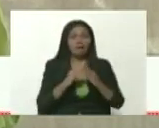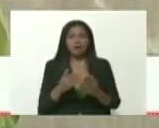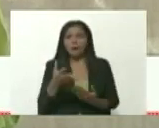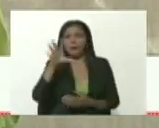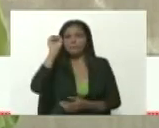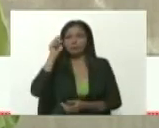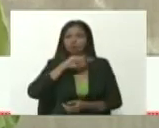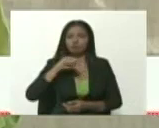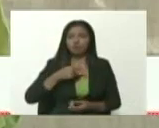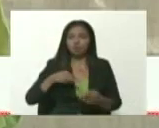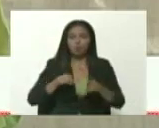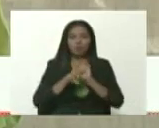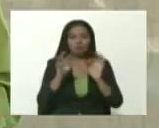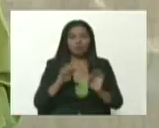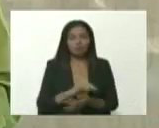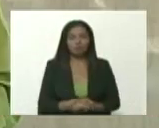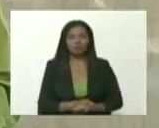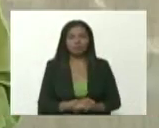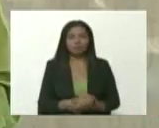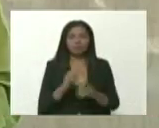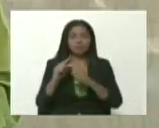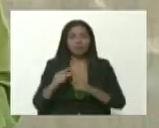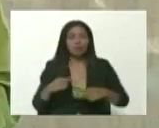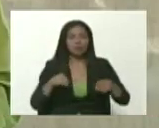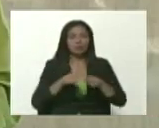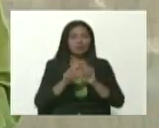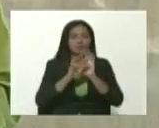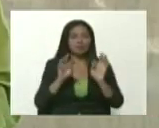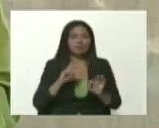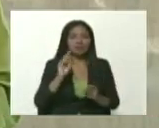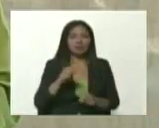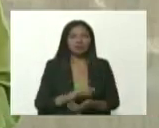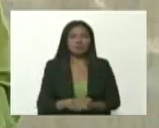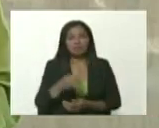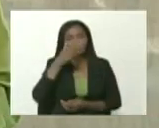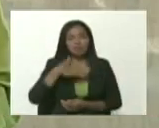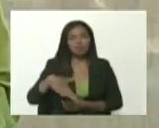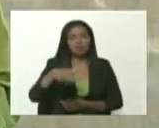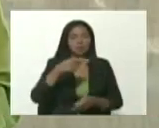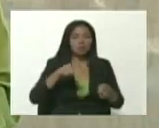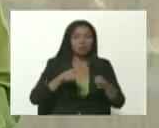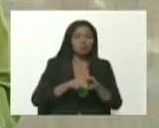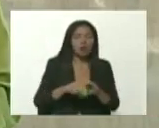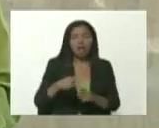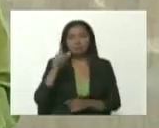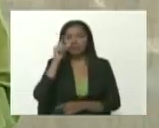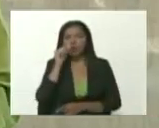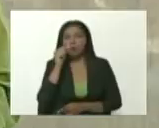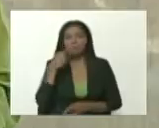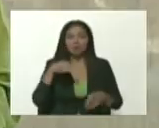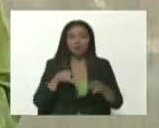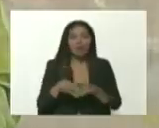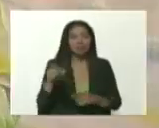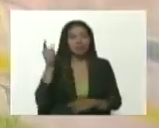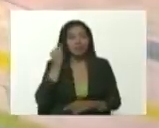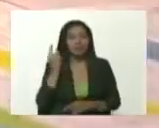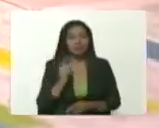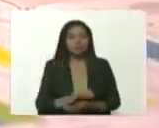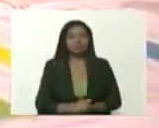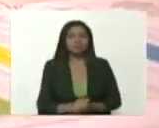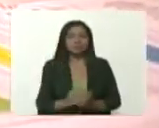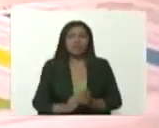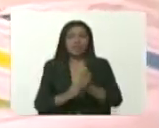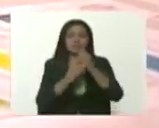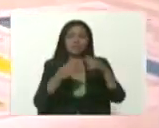uno de la palabra del pueblo, de la palabra del hombre, de la mujer, del